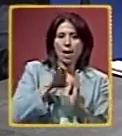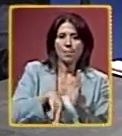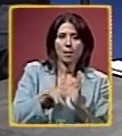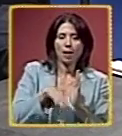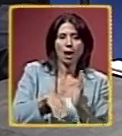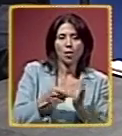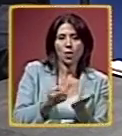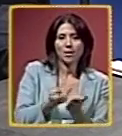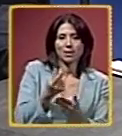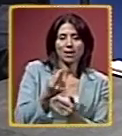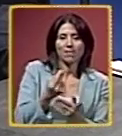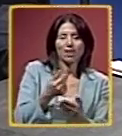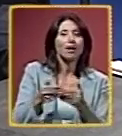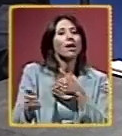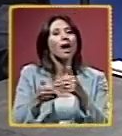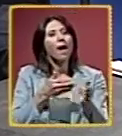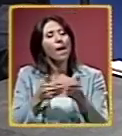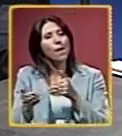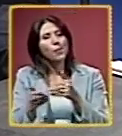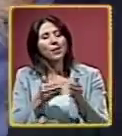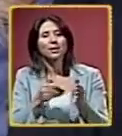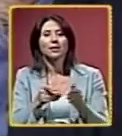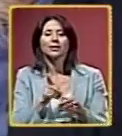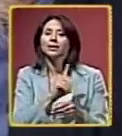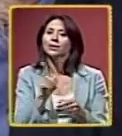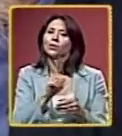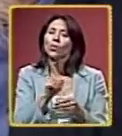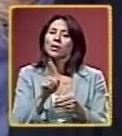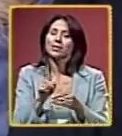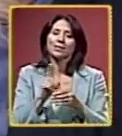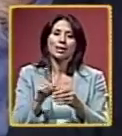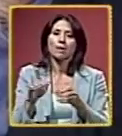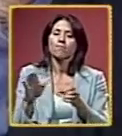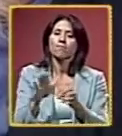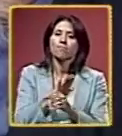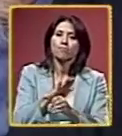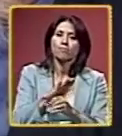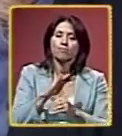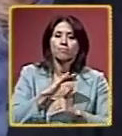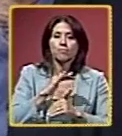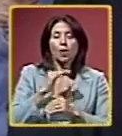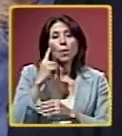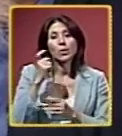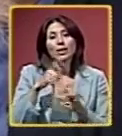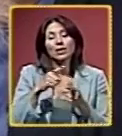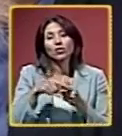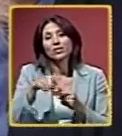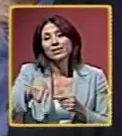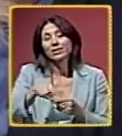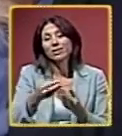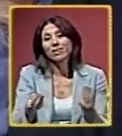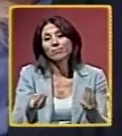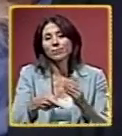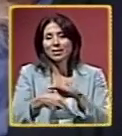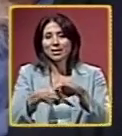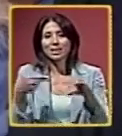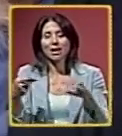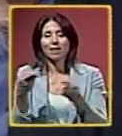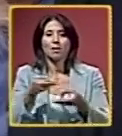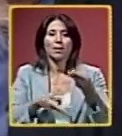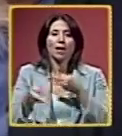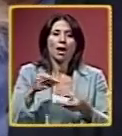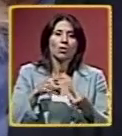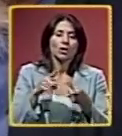no esté cubriendo los que fueron sus costos históricos, simplemente porque si no se sale del mercado. Entonces,